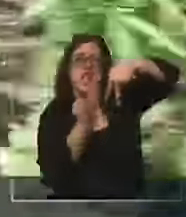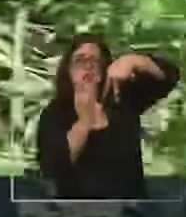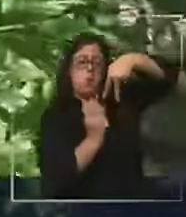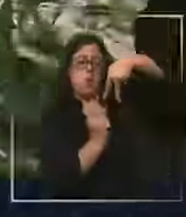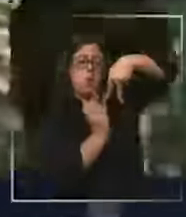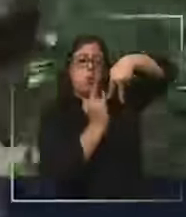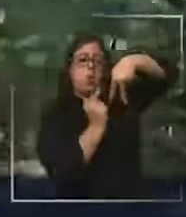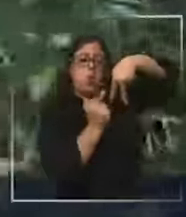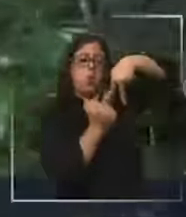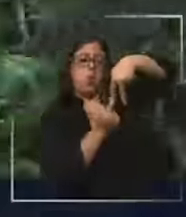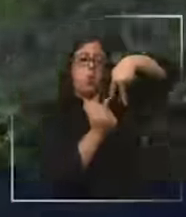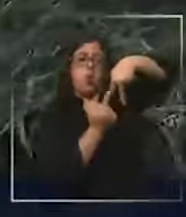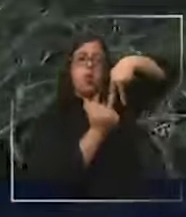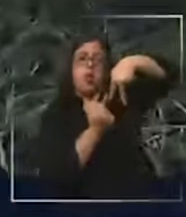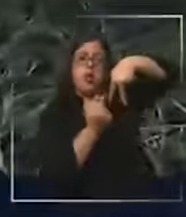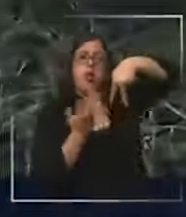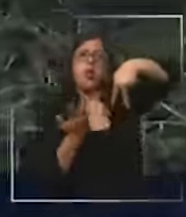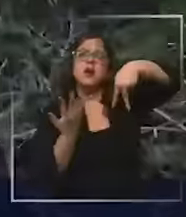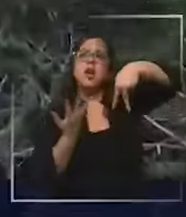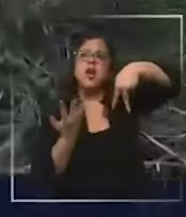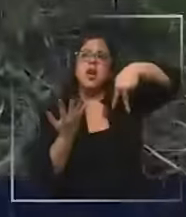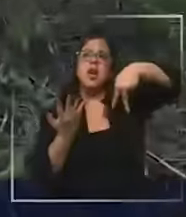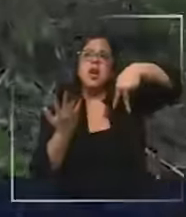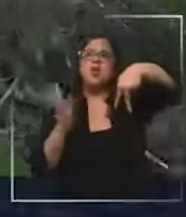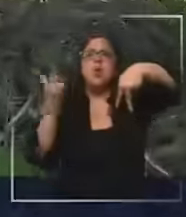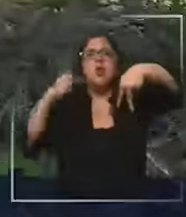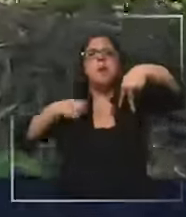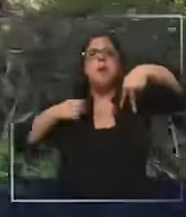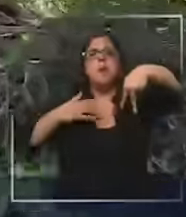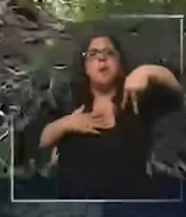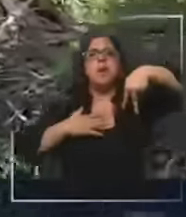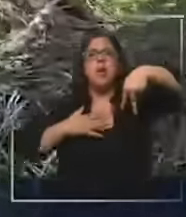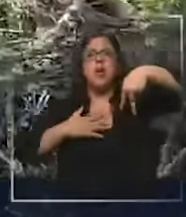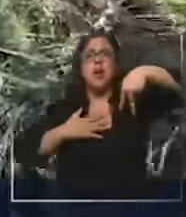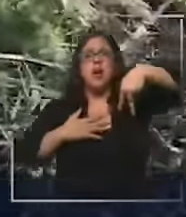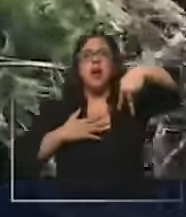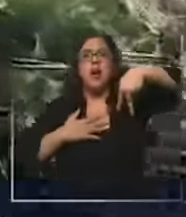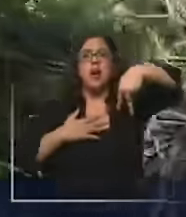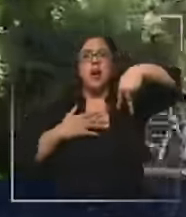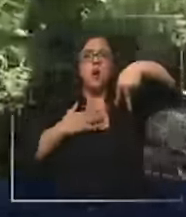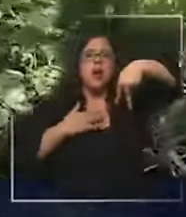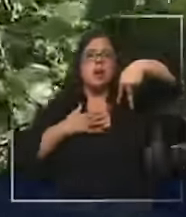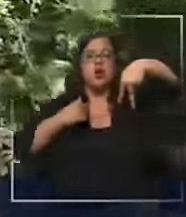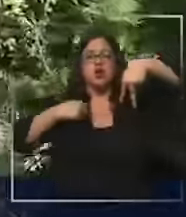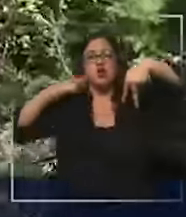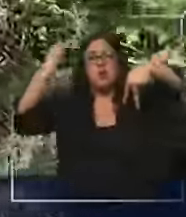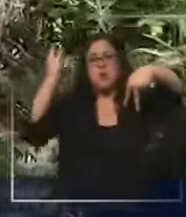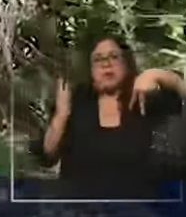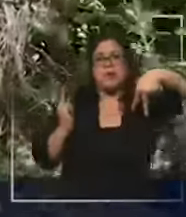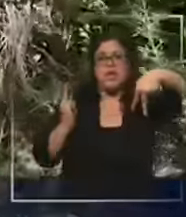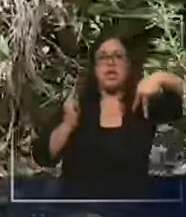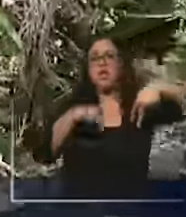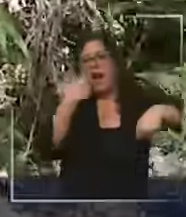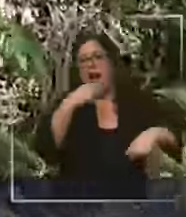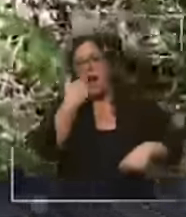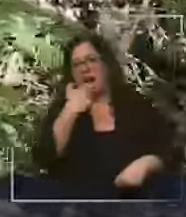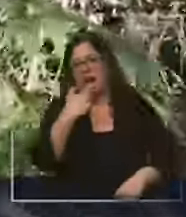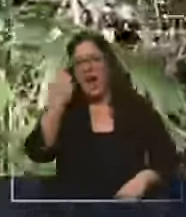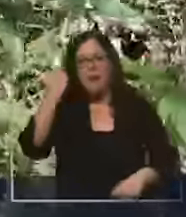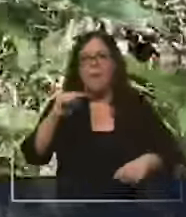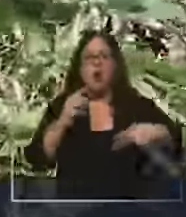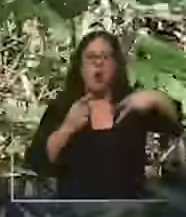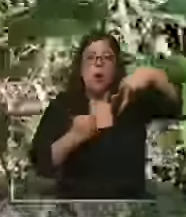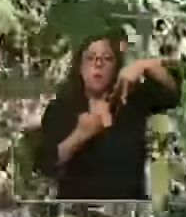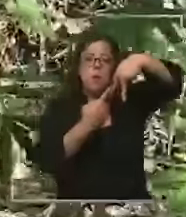rodilla o la canilla? ¿A la rodilla? No, está como la canilla. Es que la rodilla mía es más chica. Este es más chico, pero a la mitad